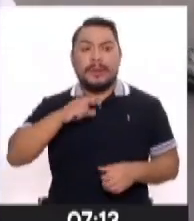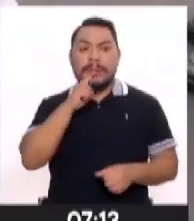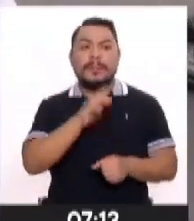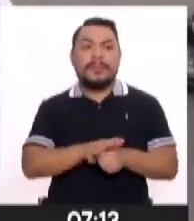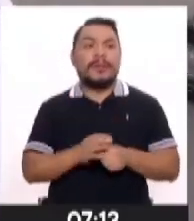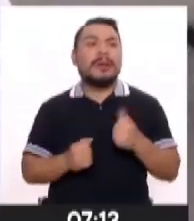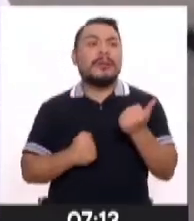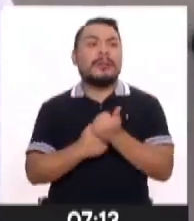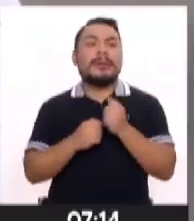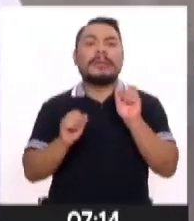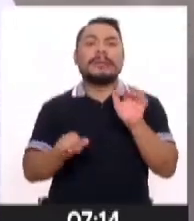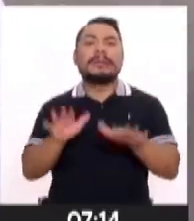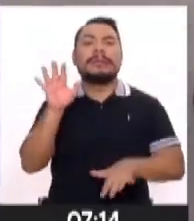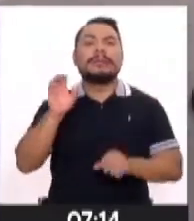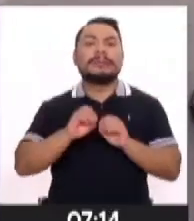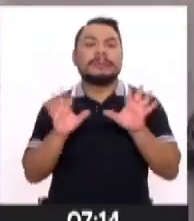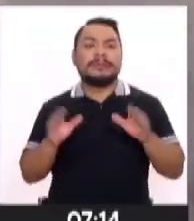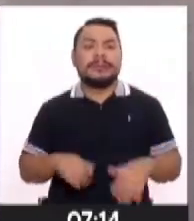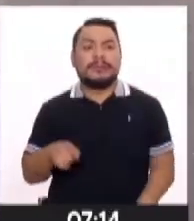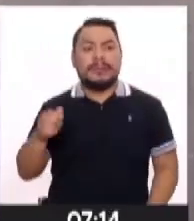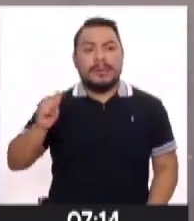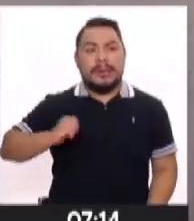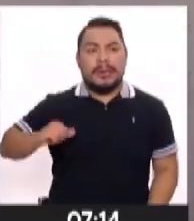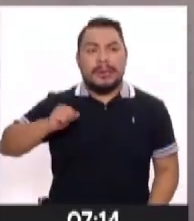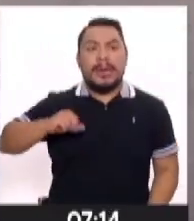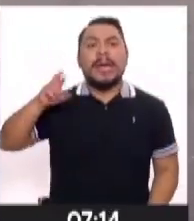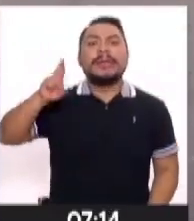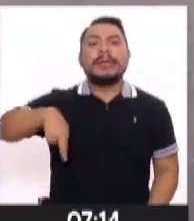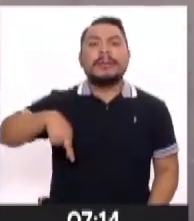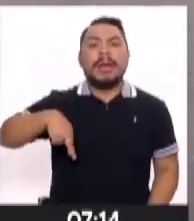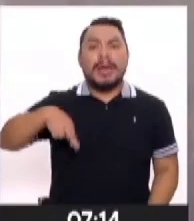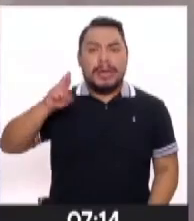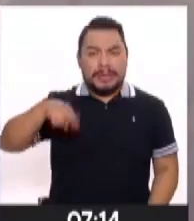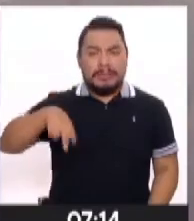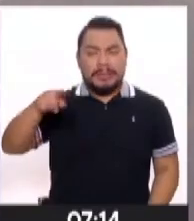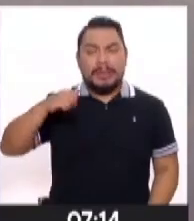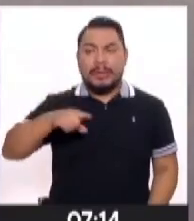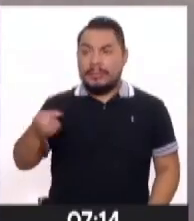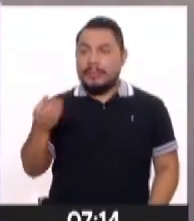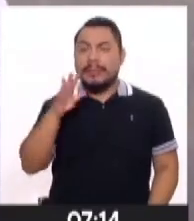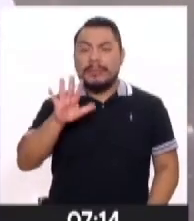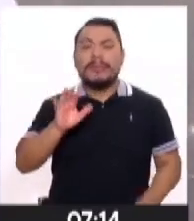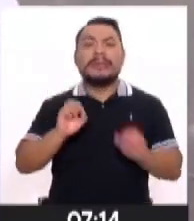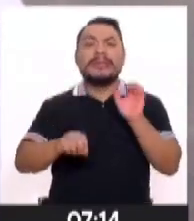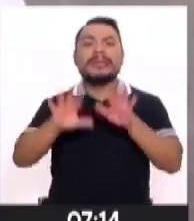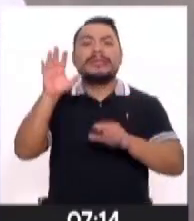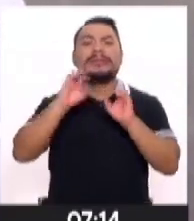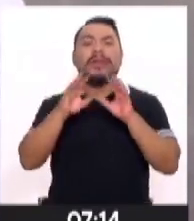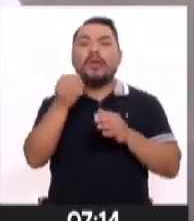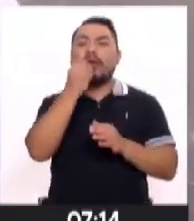iba a apoyar por 15 días. El alcalde de acá del Rima nos iba a apoyar por 15 días en comida.